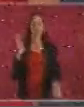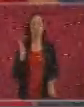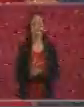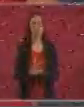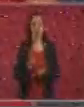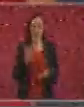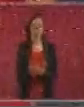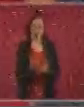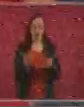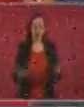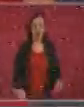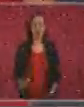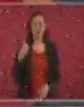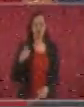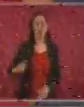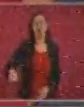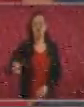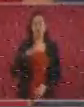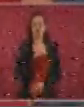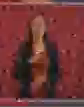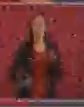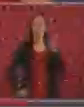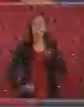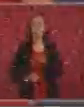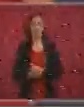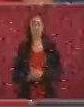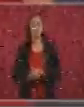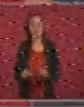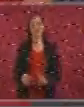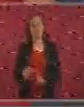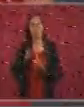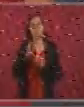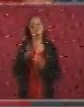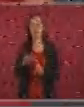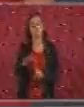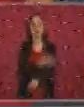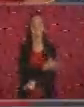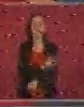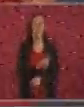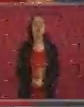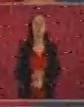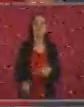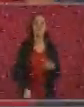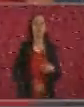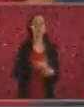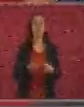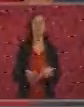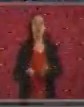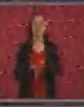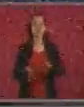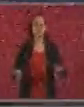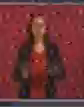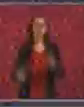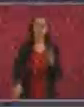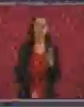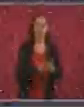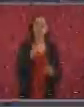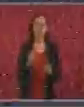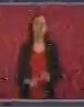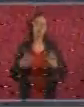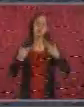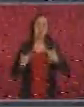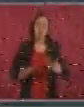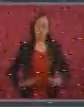poner representantes a nivel de... ¿Y le alcanzará para el tiempo? ¿Para cuando lo quiera hacer para la gran pregunta. Esa es la gran pregunta. Mira, si